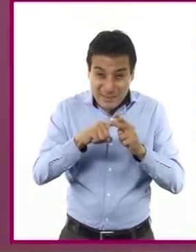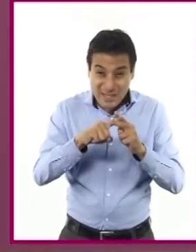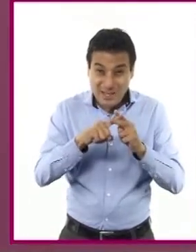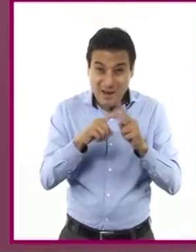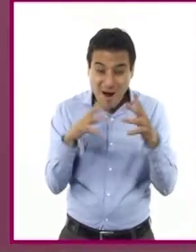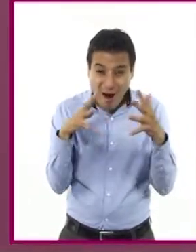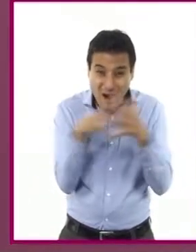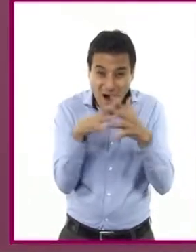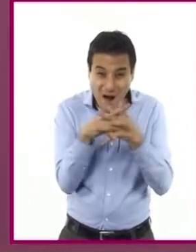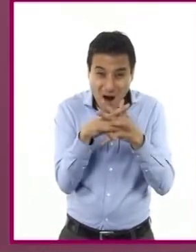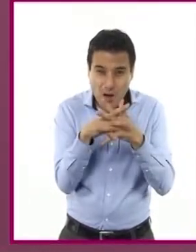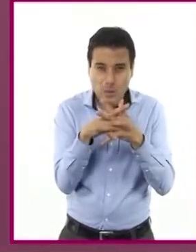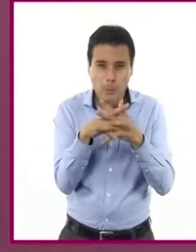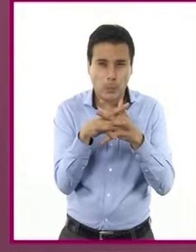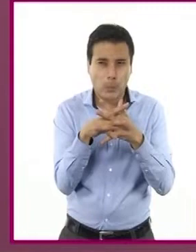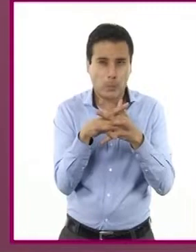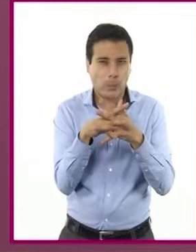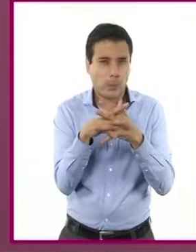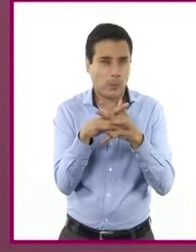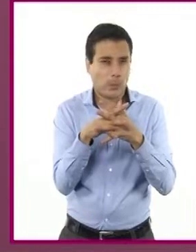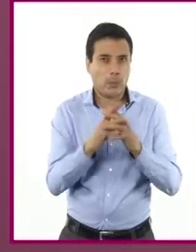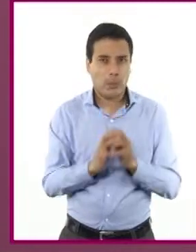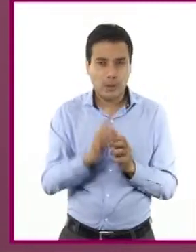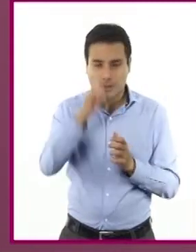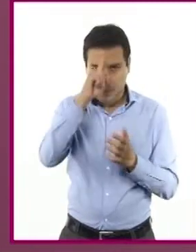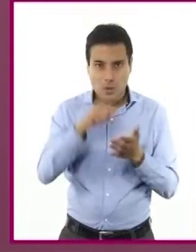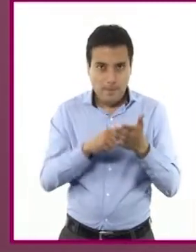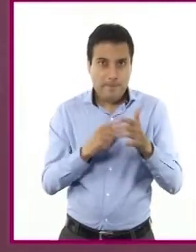1914-1918 había servido para acelerar ese progreso.